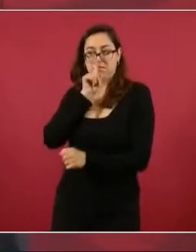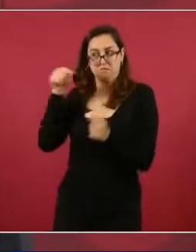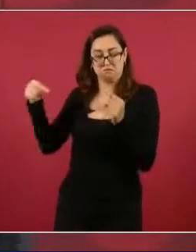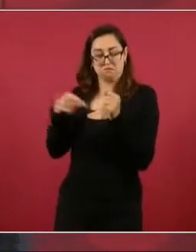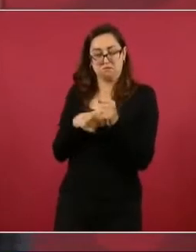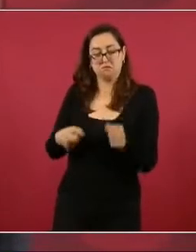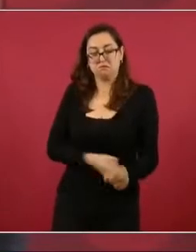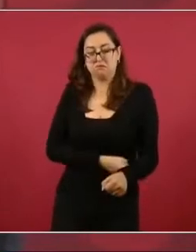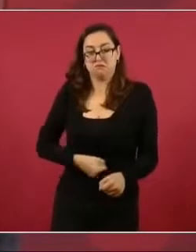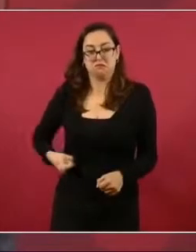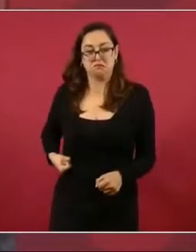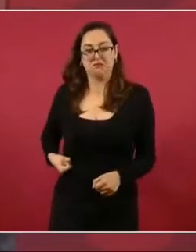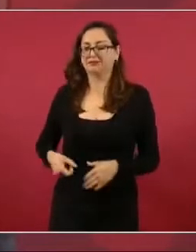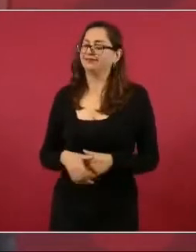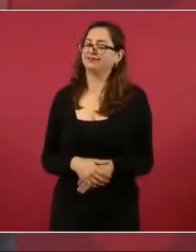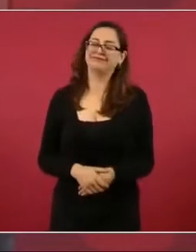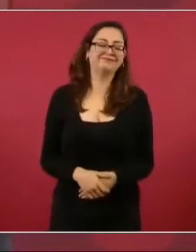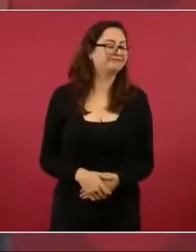porque todos los